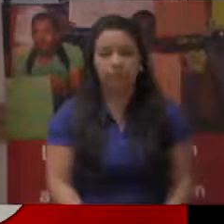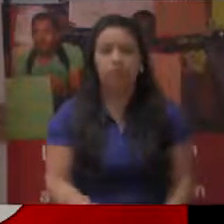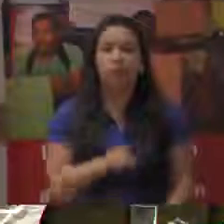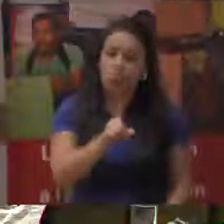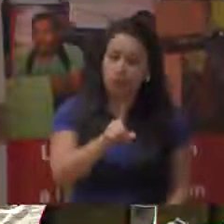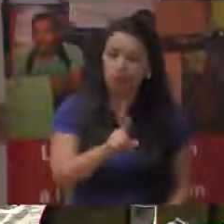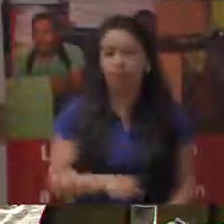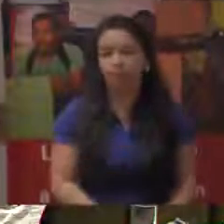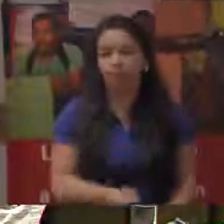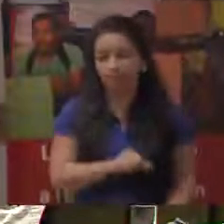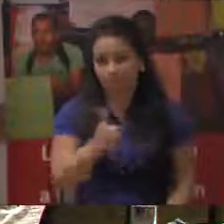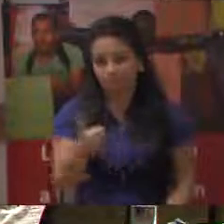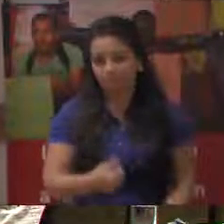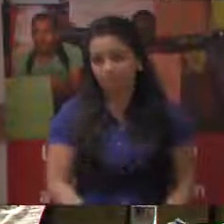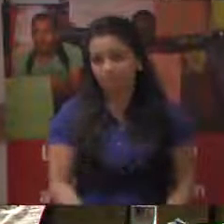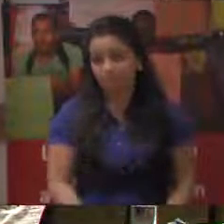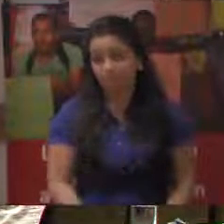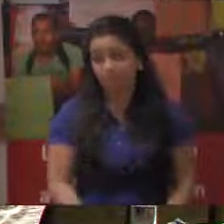más.